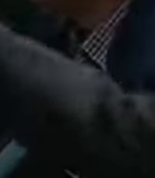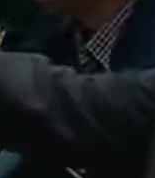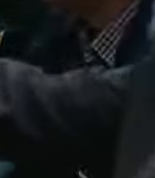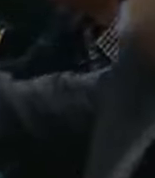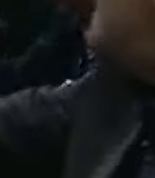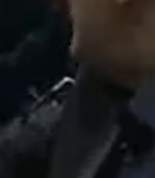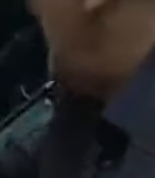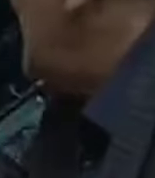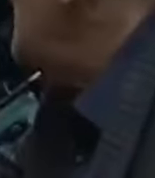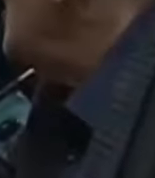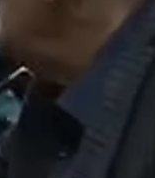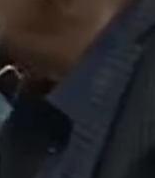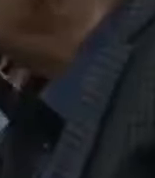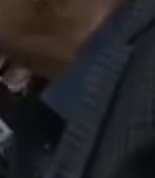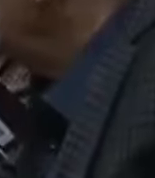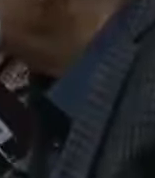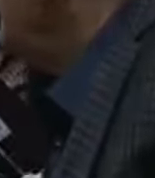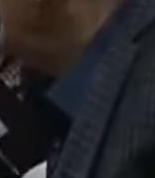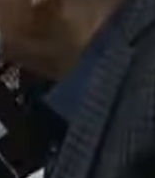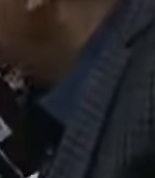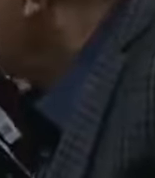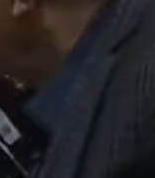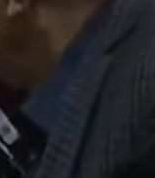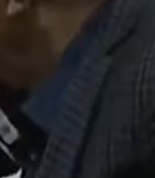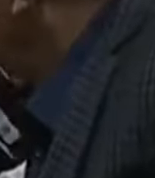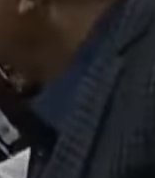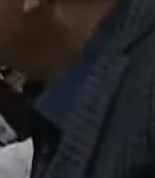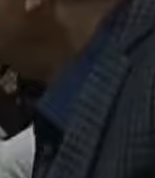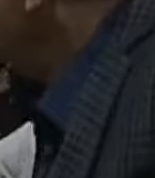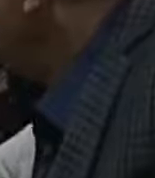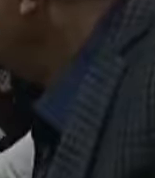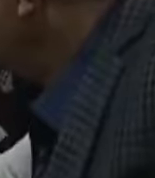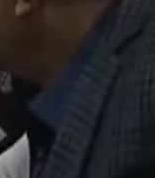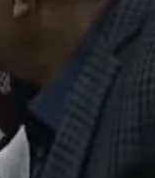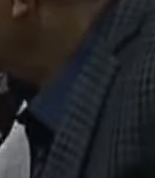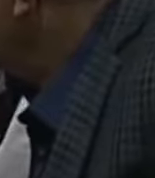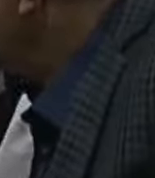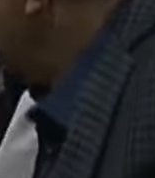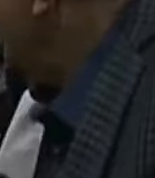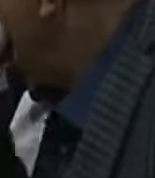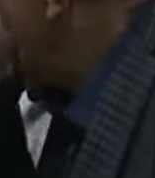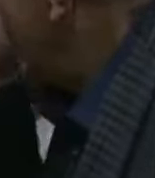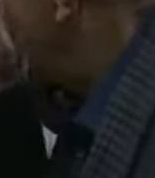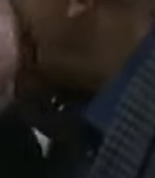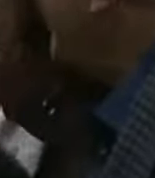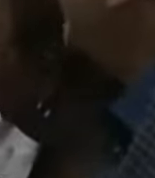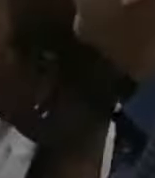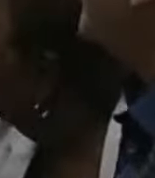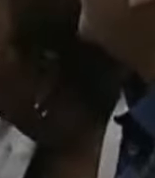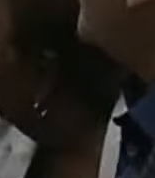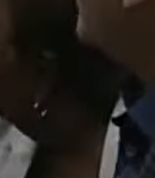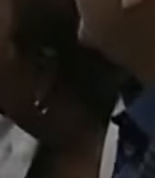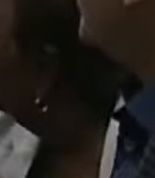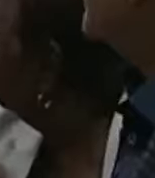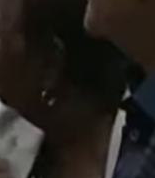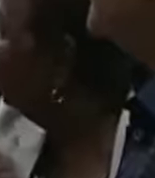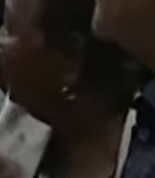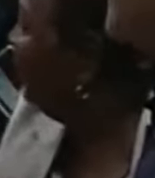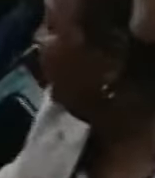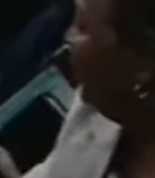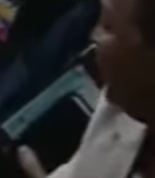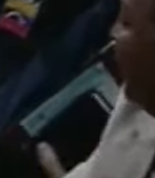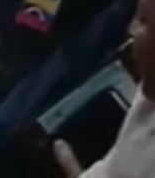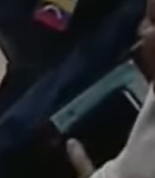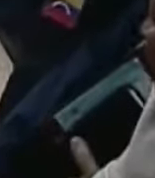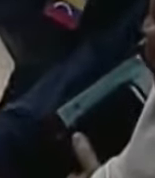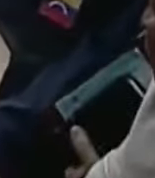presidente constitucional Nicolás Maduro. Hoy no solo tenemos una oposición golpista, comunista como en el 2002, sino que hoy por hoy hay